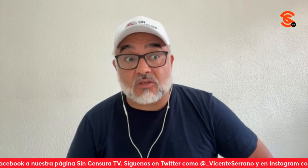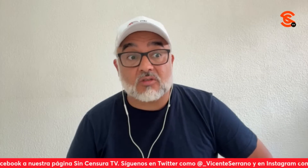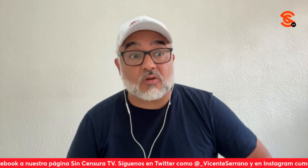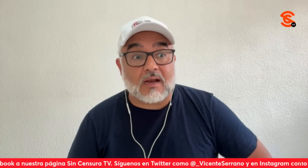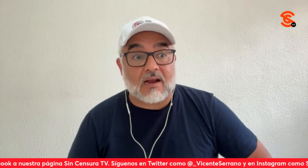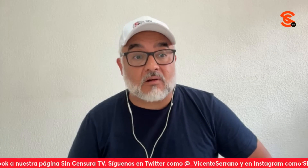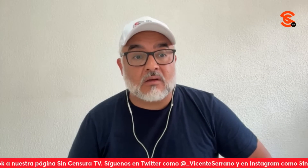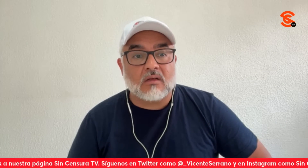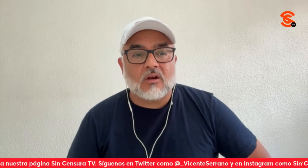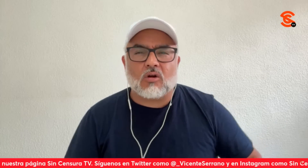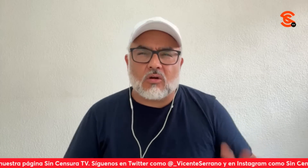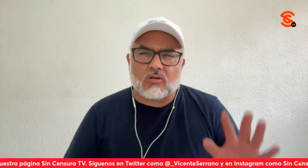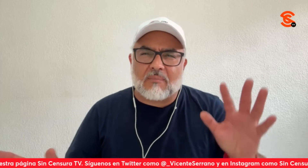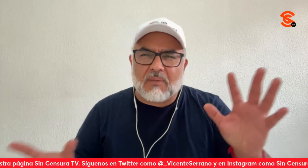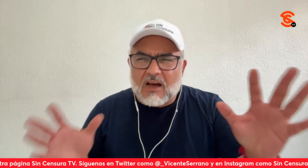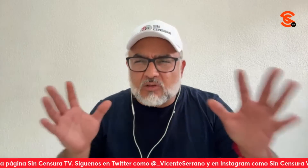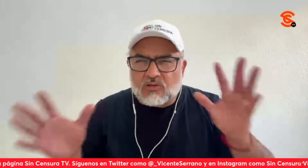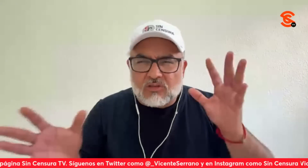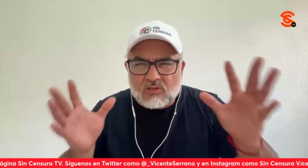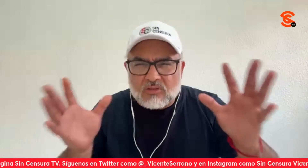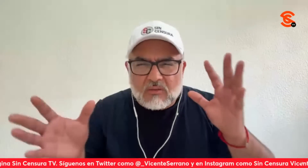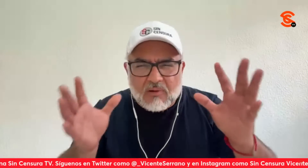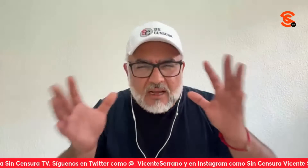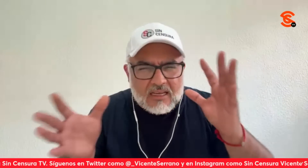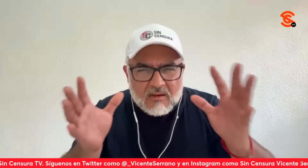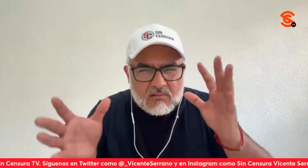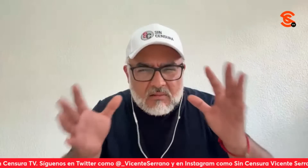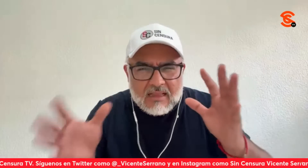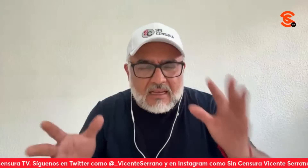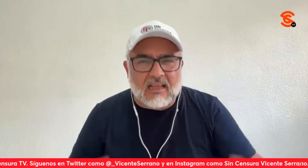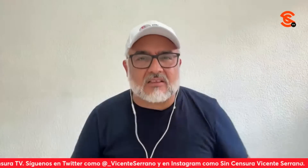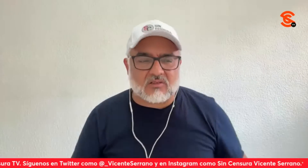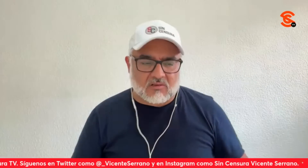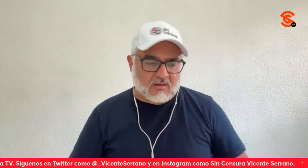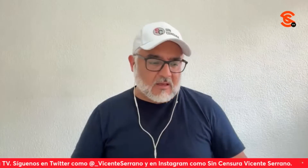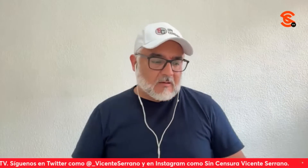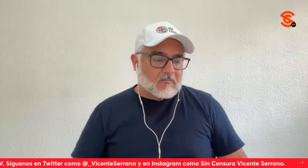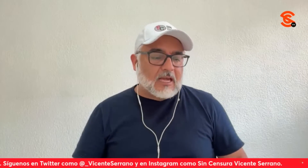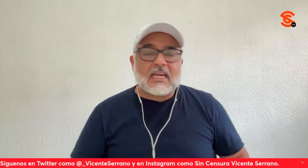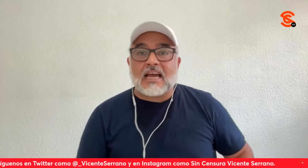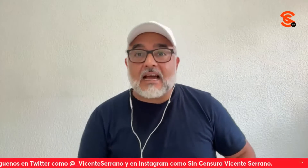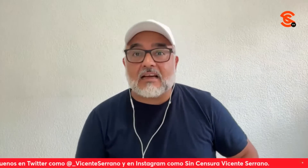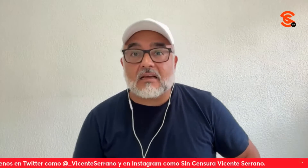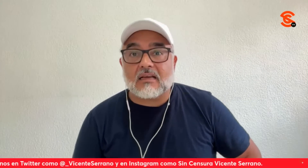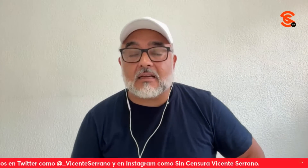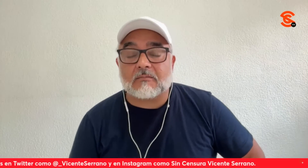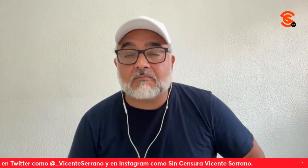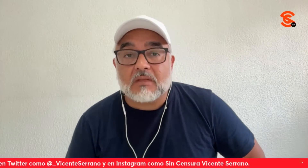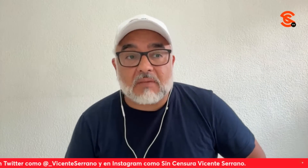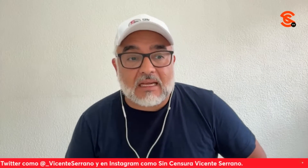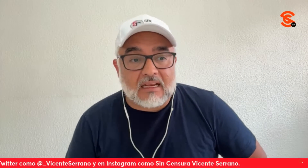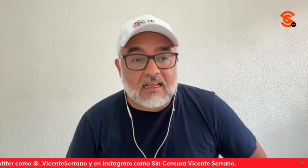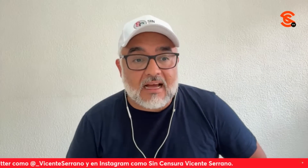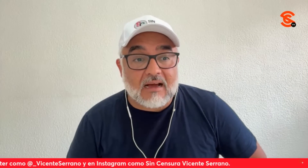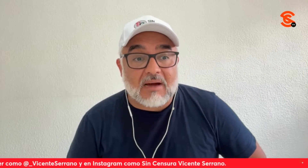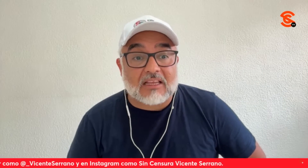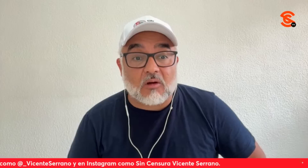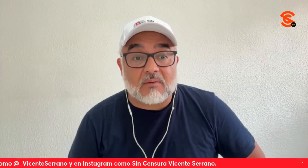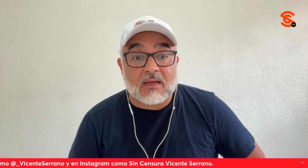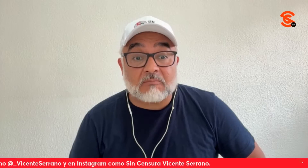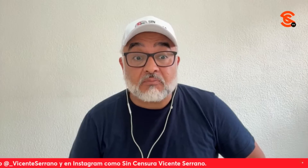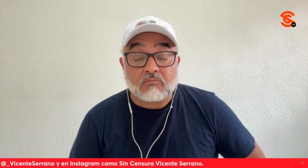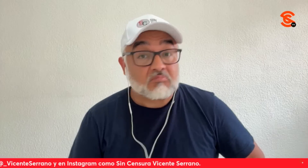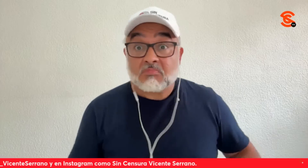has dicho, sobraron los aplausos, por ahí alguna declaración veía, mi querida